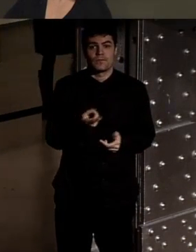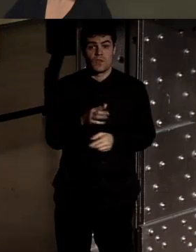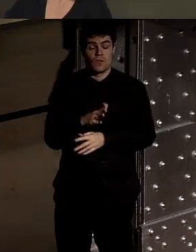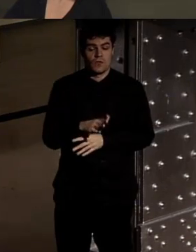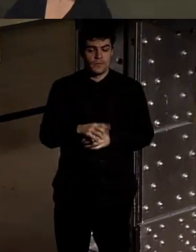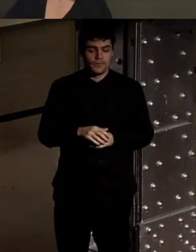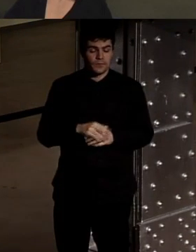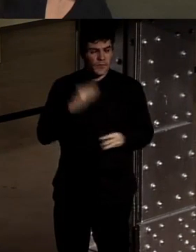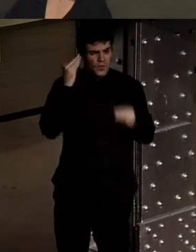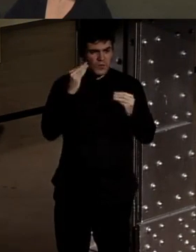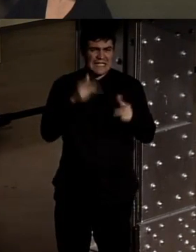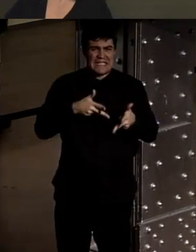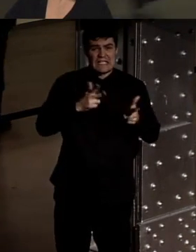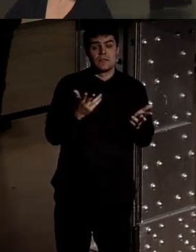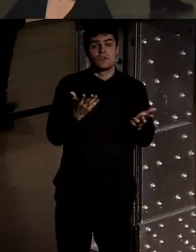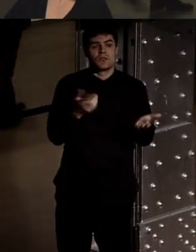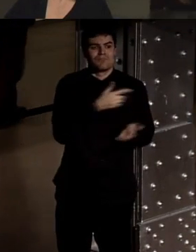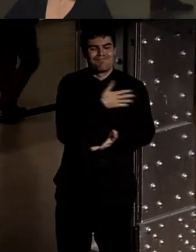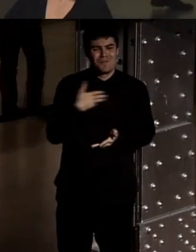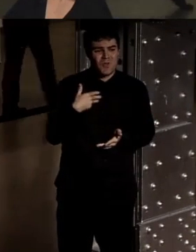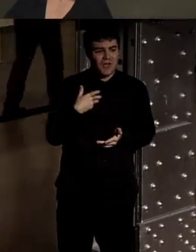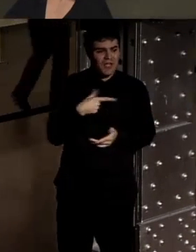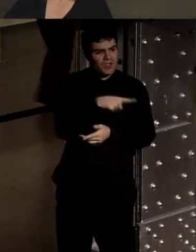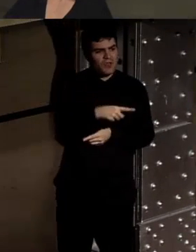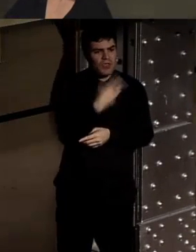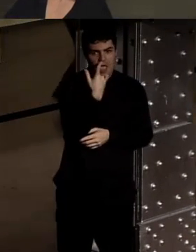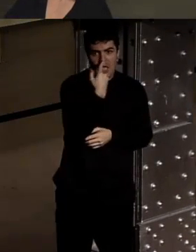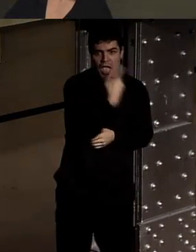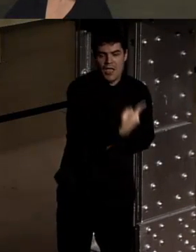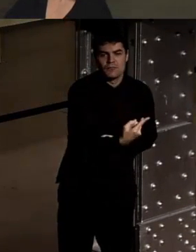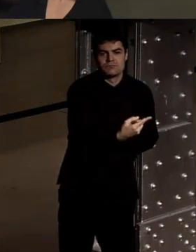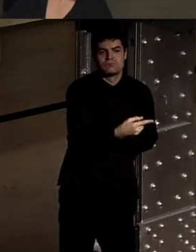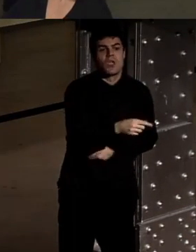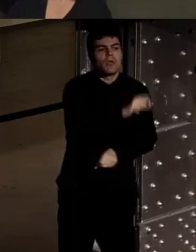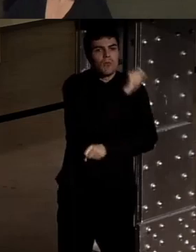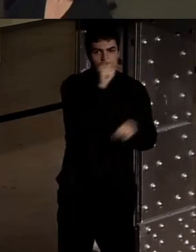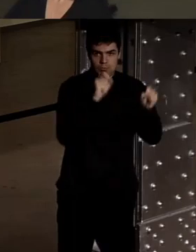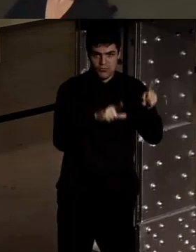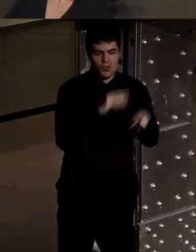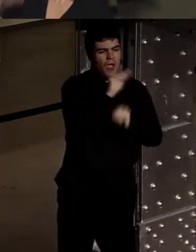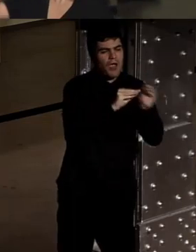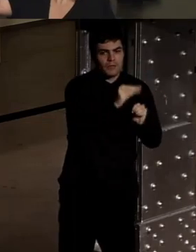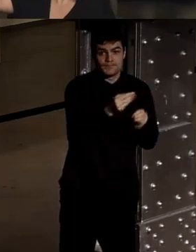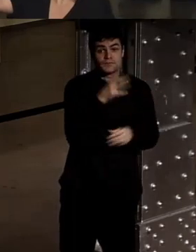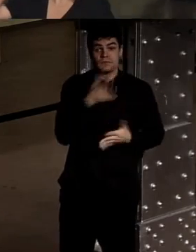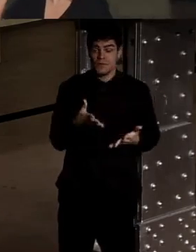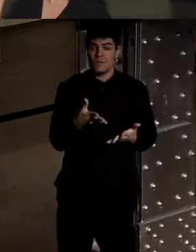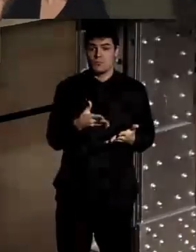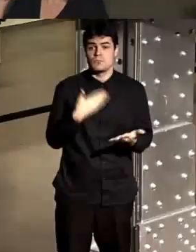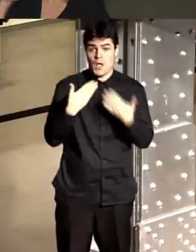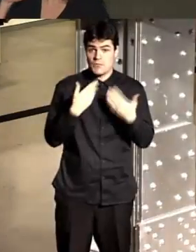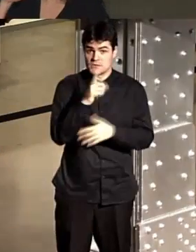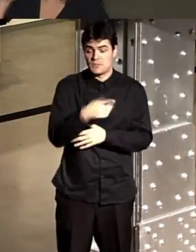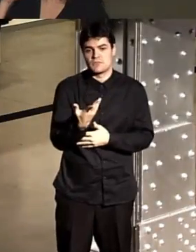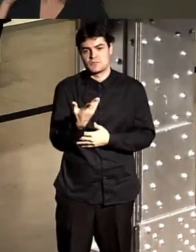horrible. Yo quería que se sintieran atraídos y que hicieran preguntas. De todo esto vamos a hablar ahora. También decirles que la conversación